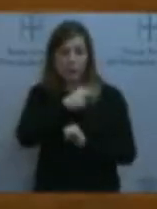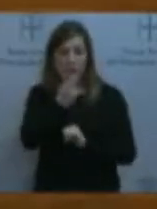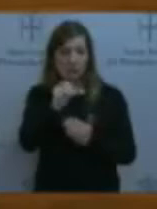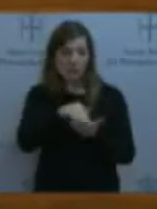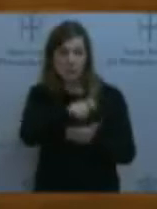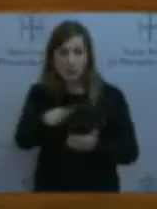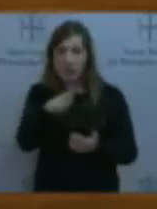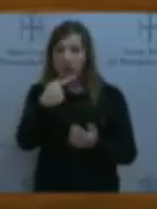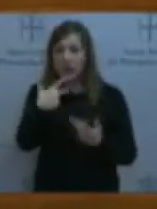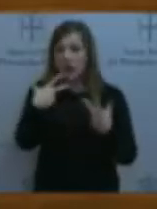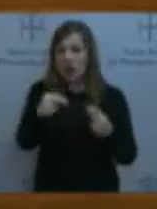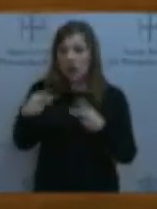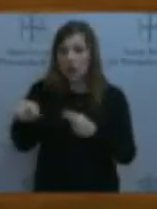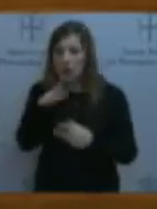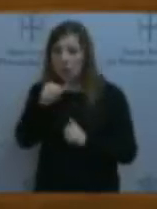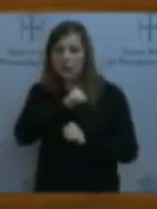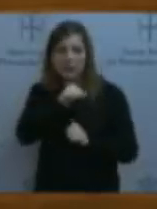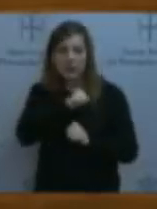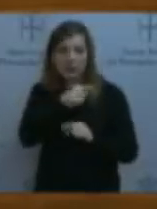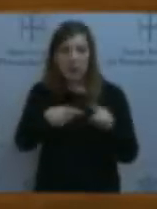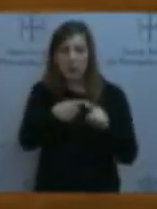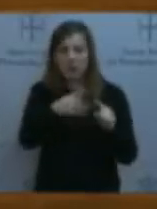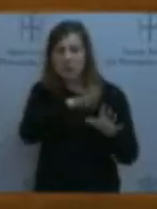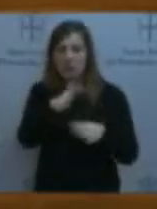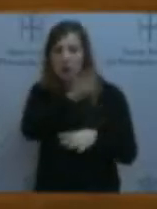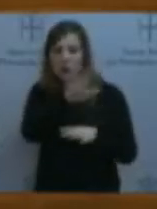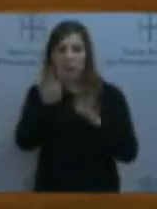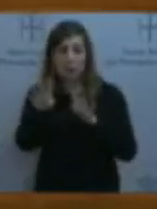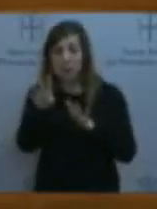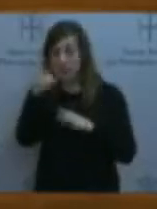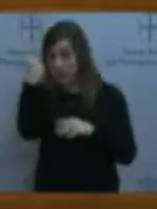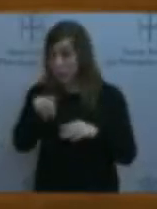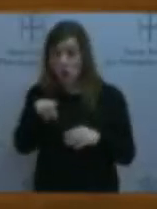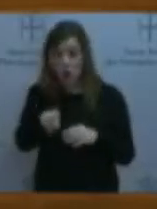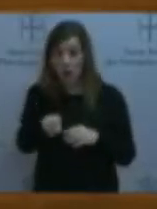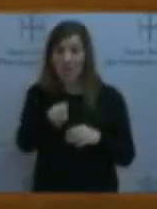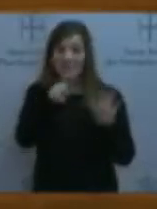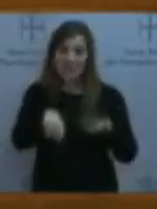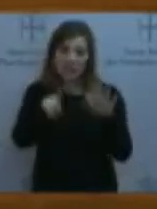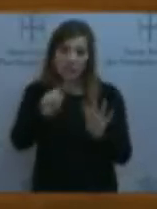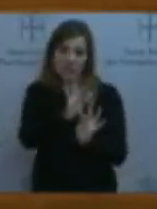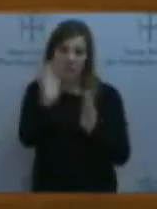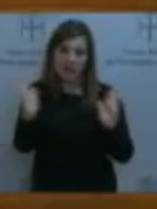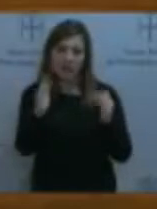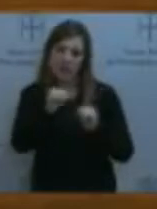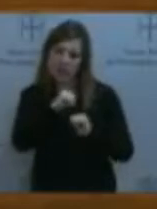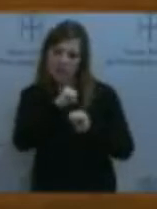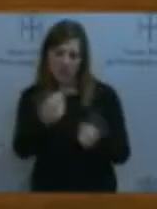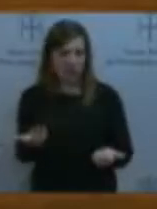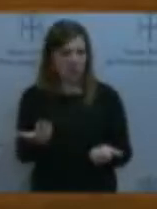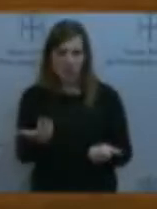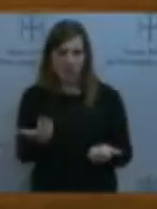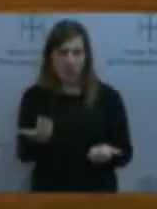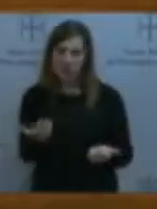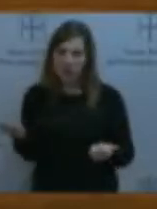porque siguen diciendo que la espera media son 59, cuando sabemos que en traumatología, por ejemplo, son de 6 meses. Siguen sin tomar nota de la primera